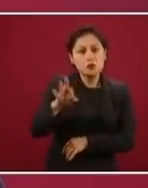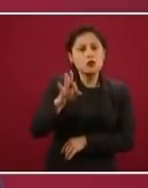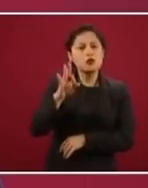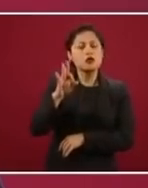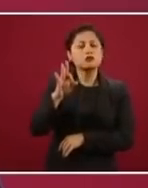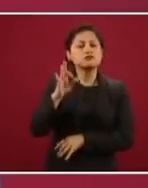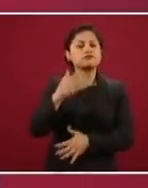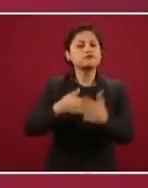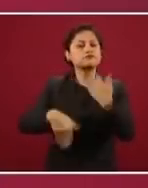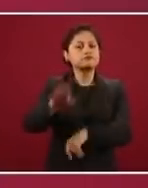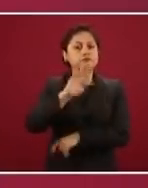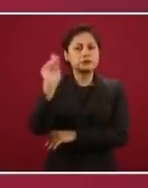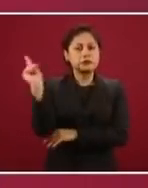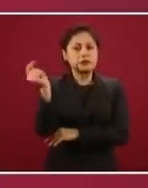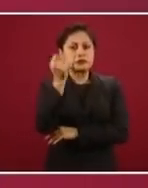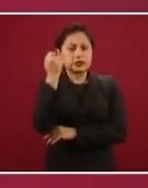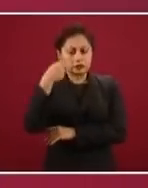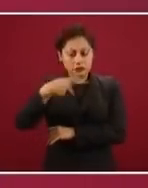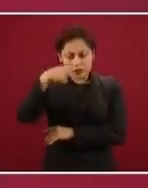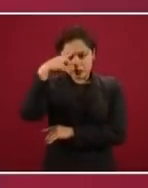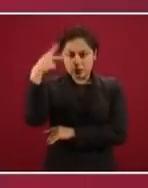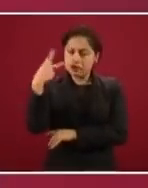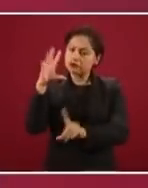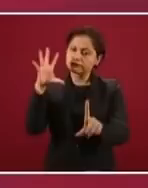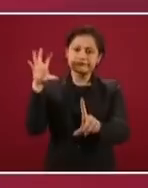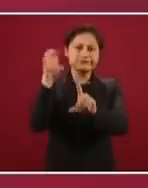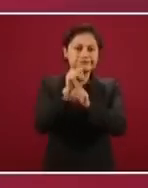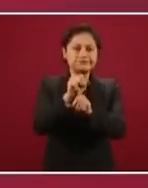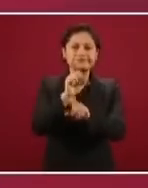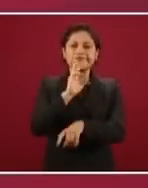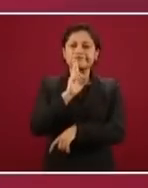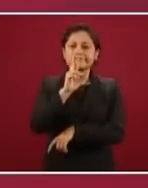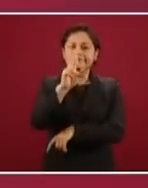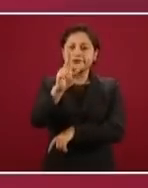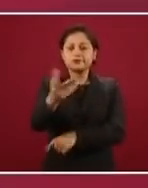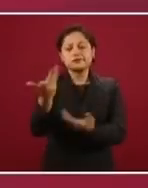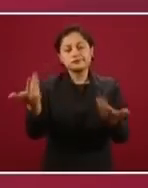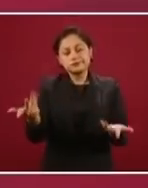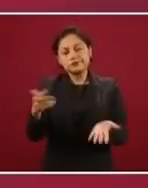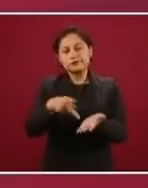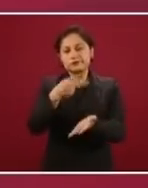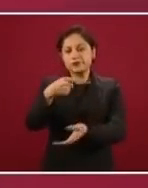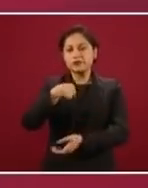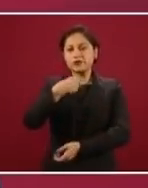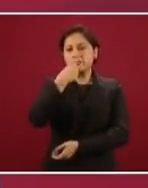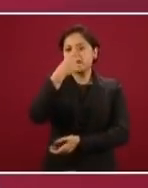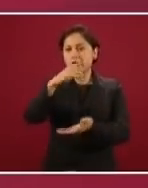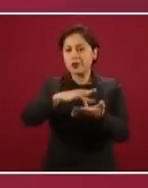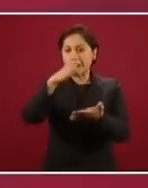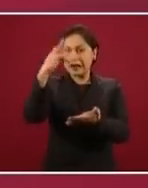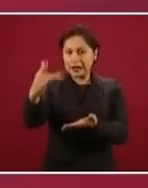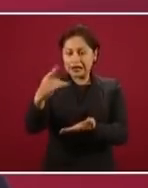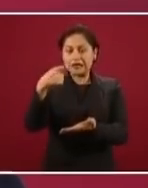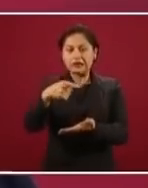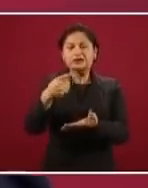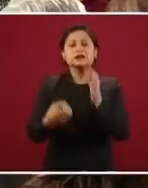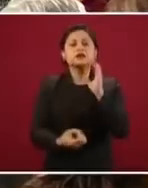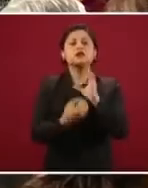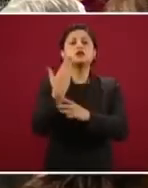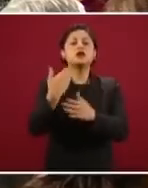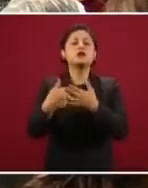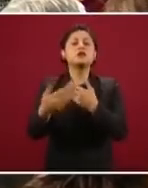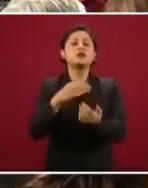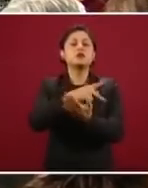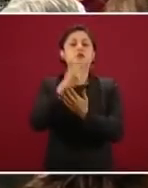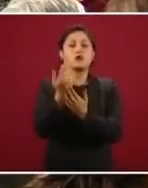de mexico sea todo un éxito nuevamente agradezco la oportunidad de unir esfuerzos para la elección del programa innovar por métrico presidente mucho gracias